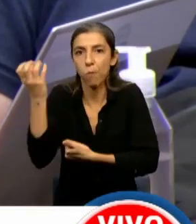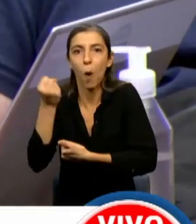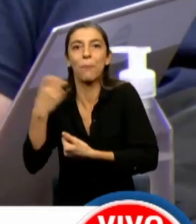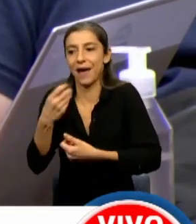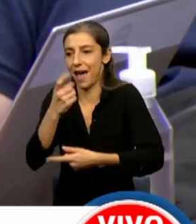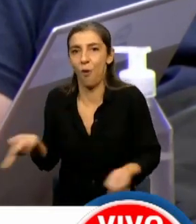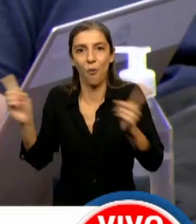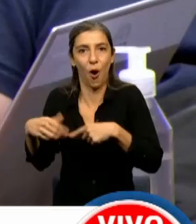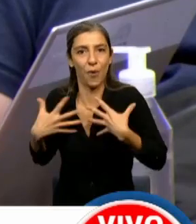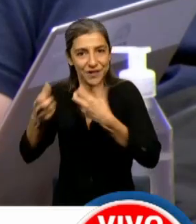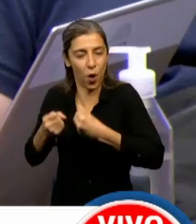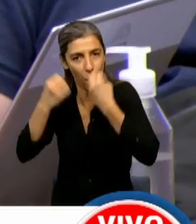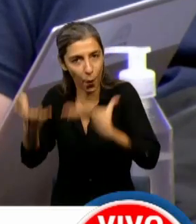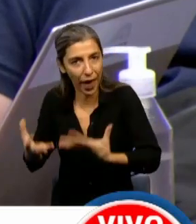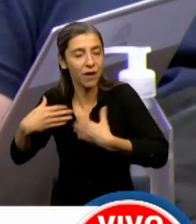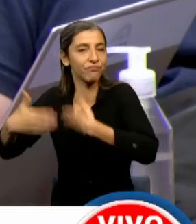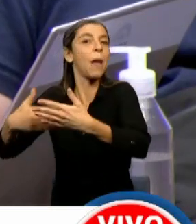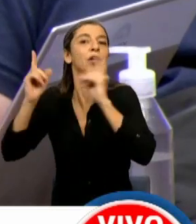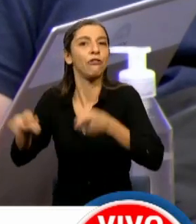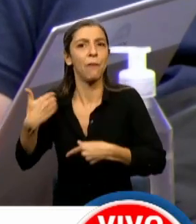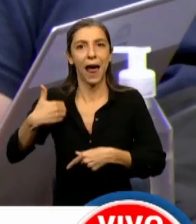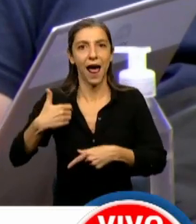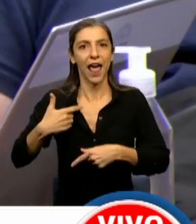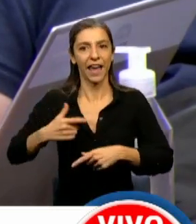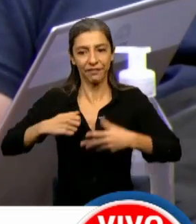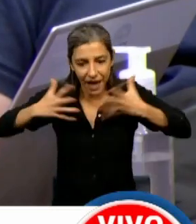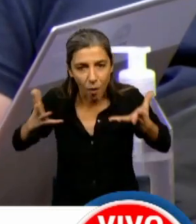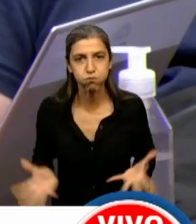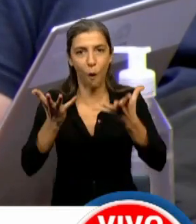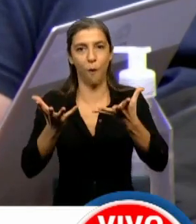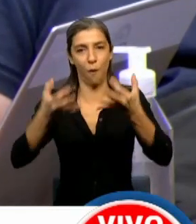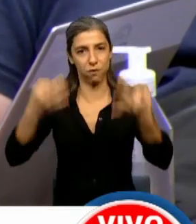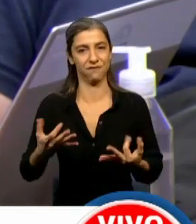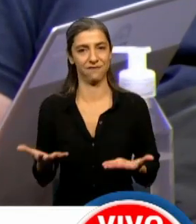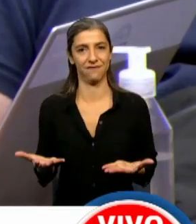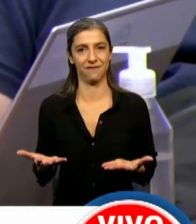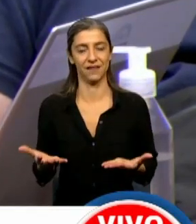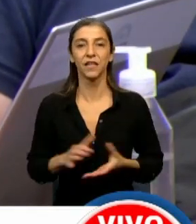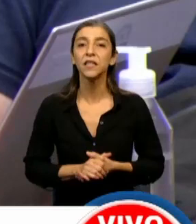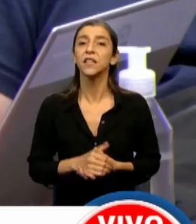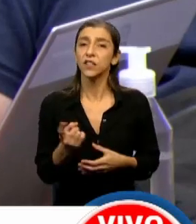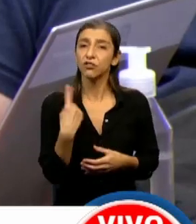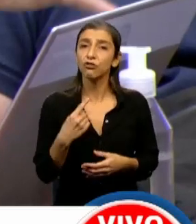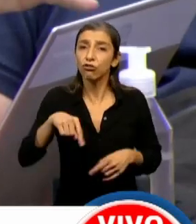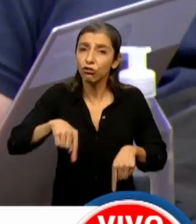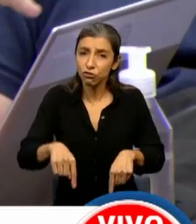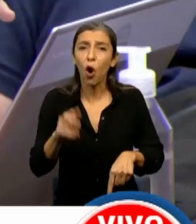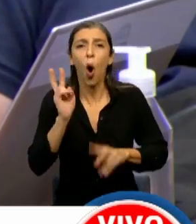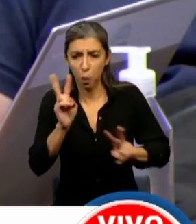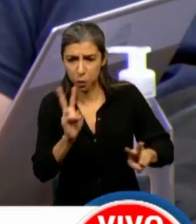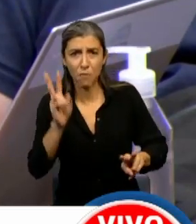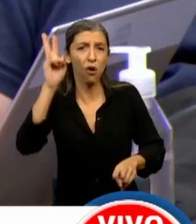la recuperación de la Argentina, de poner a la Argentina de pie. Y la verdad que lo que hemos visto hoy, además de la falta de